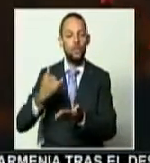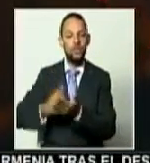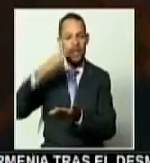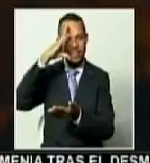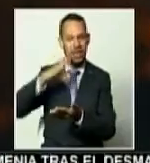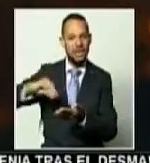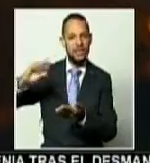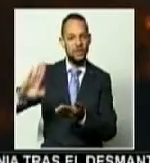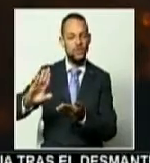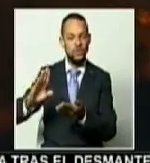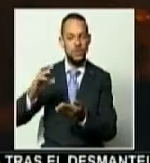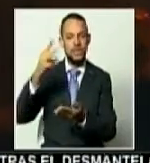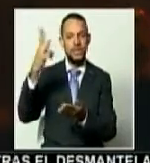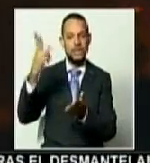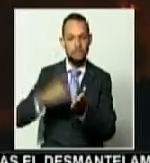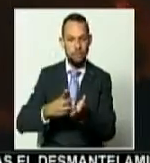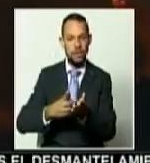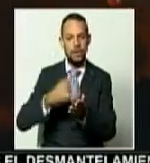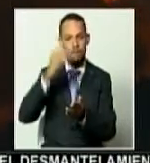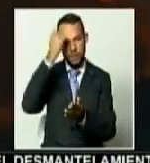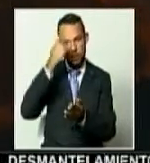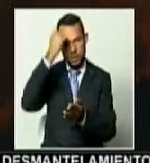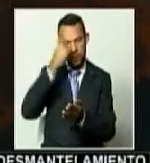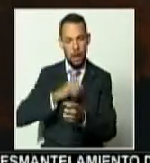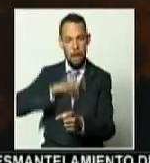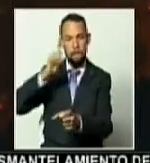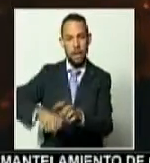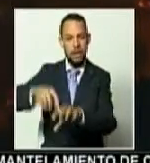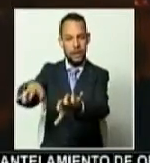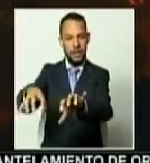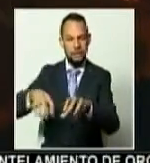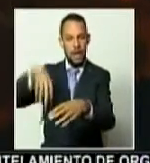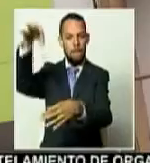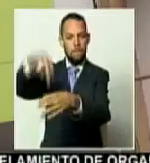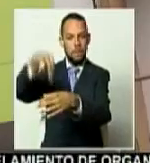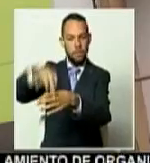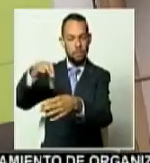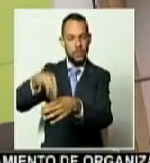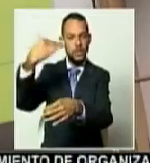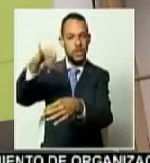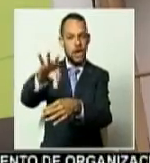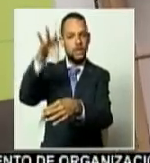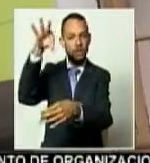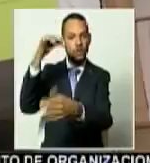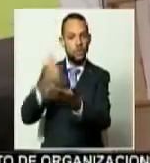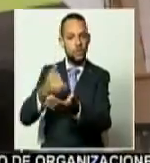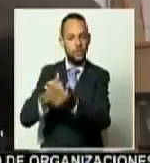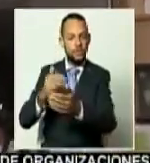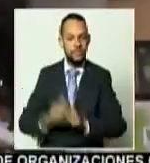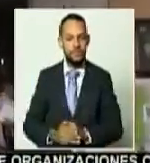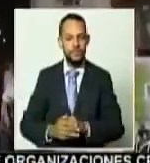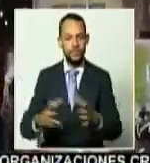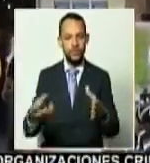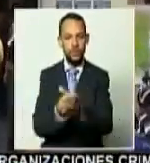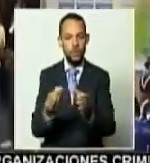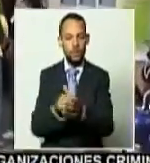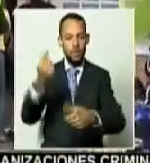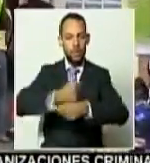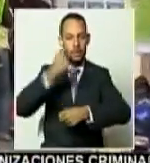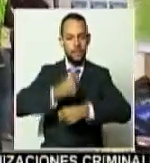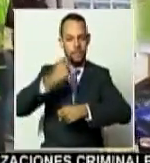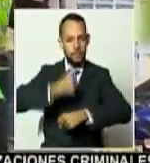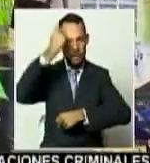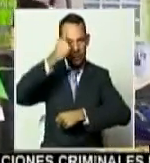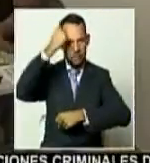3.200 docentes participaron de la jornada electoral. El Sindicato Único de Trabajadores de la Educación en el